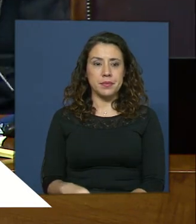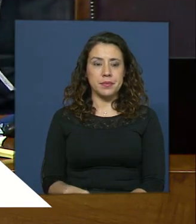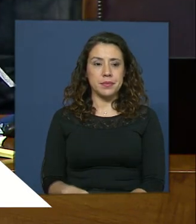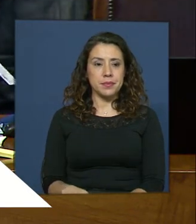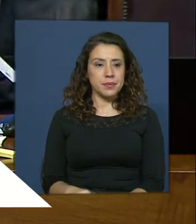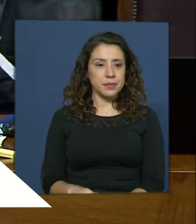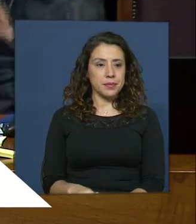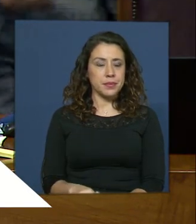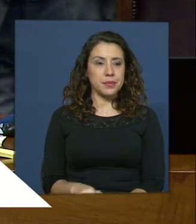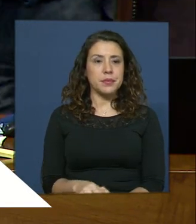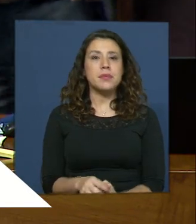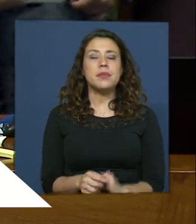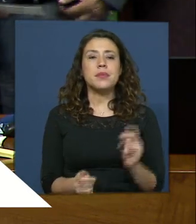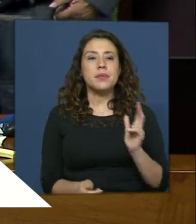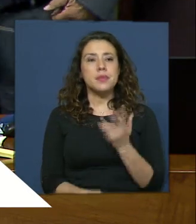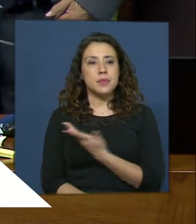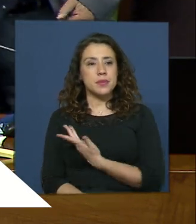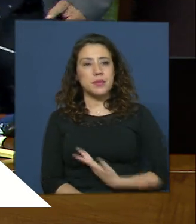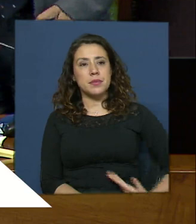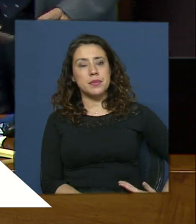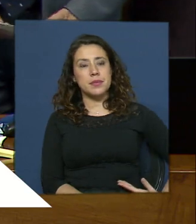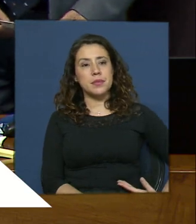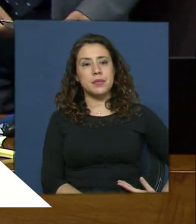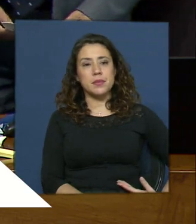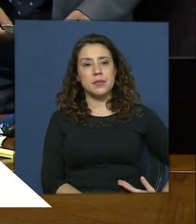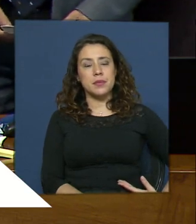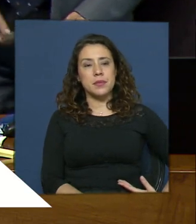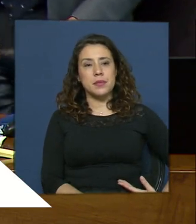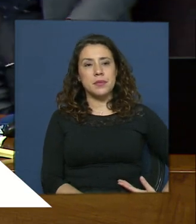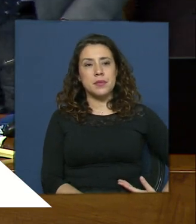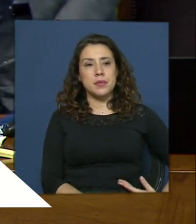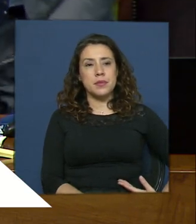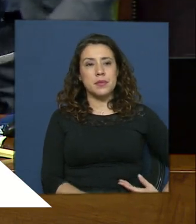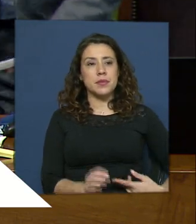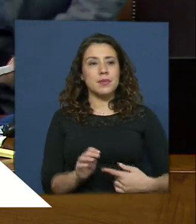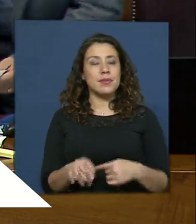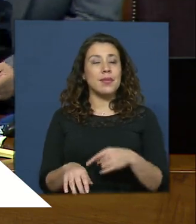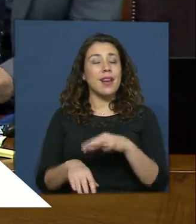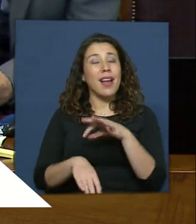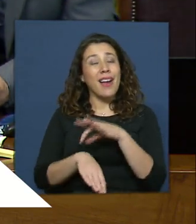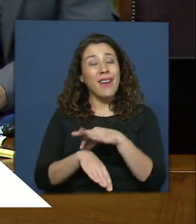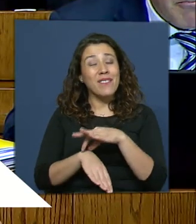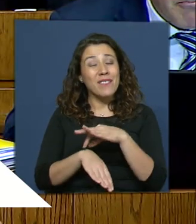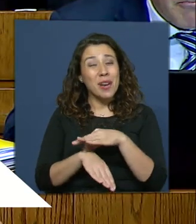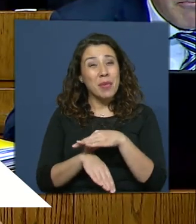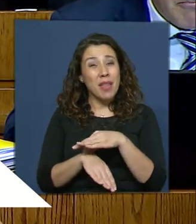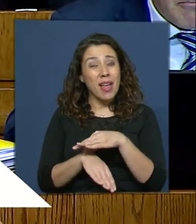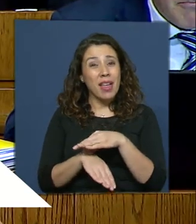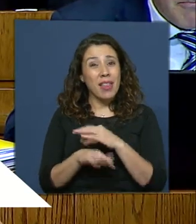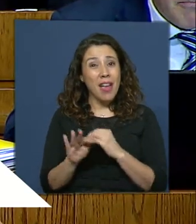Sí, señor presidente. Esta es una enfermedad